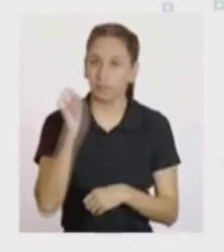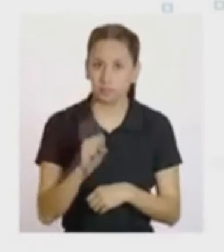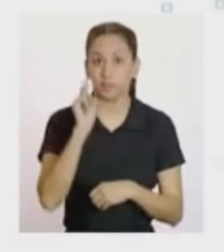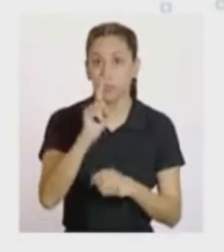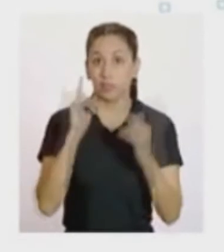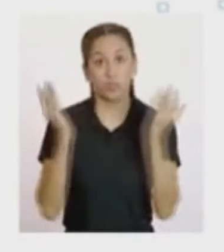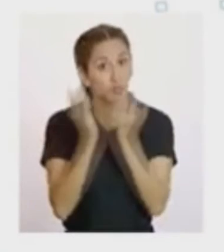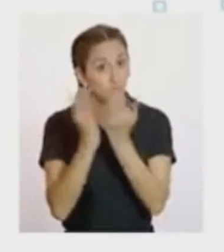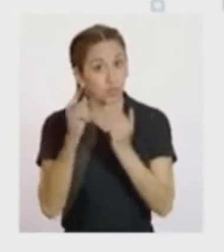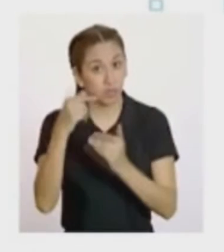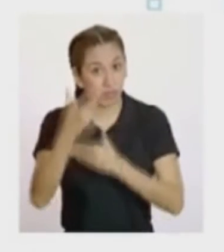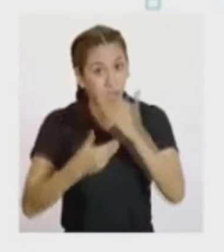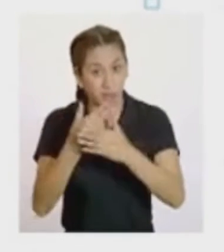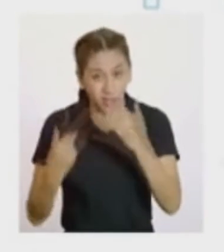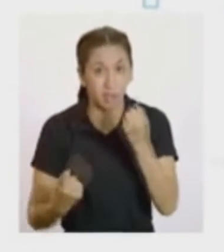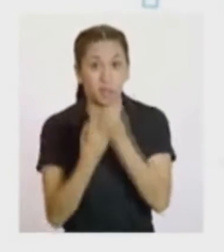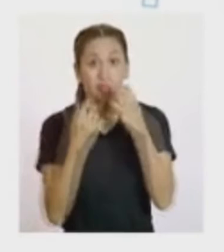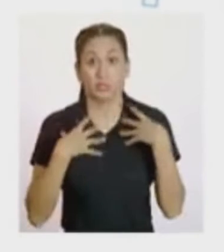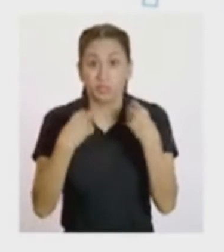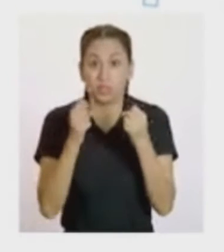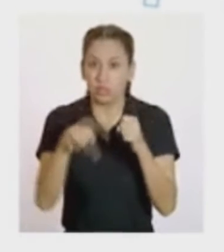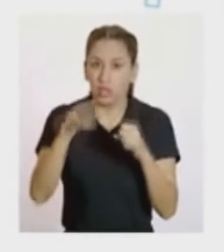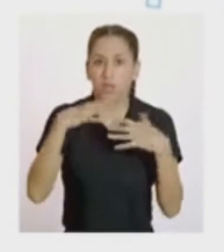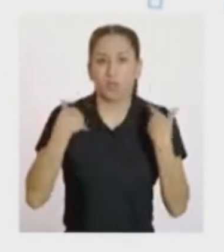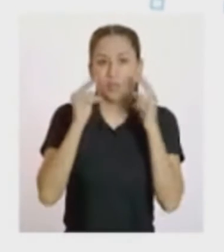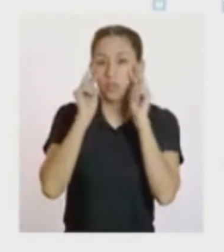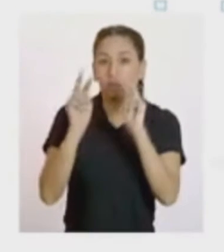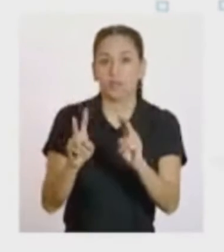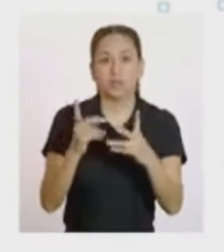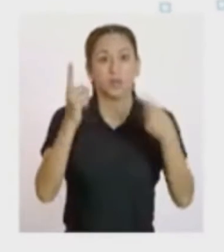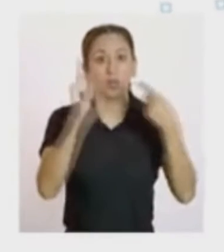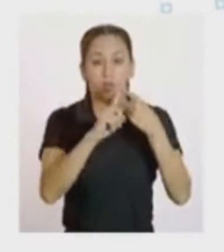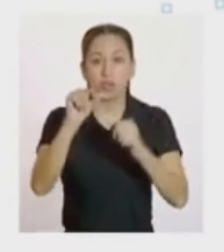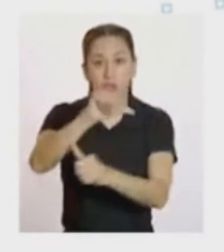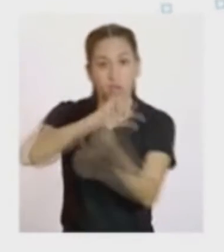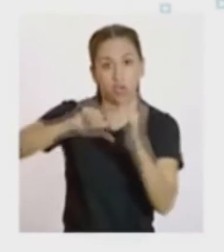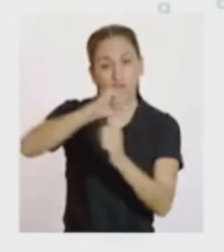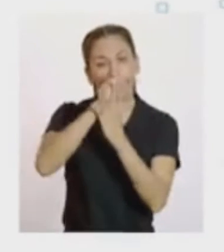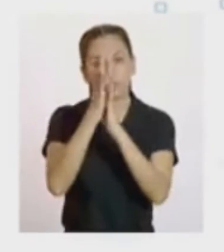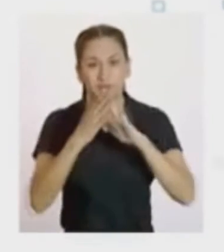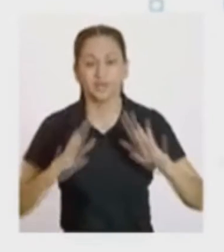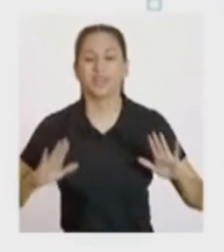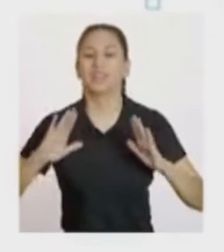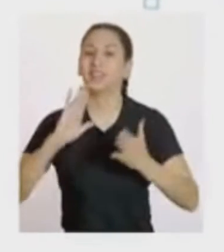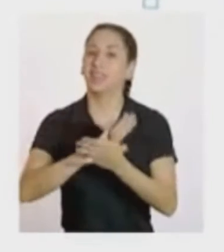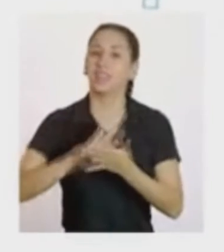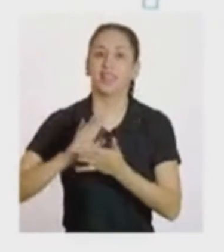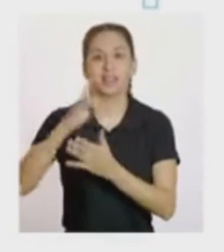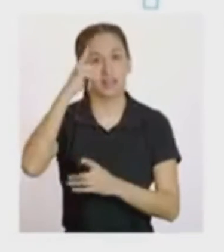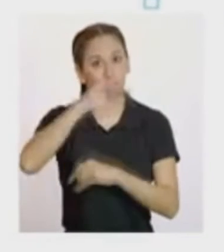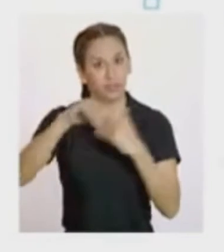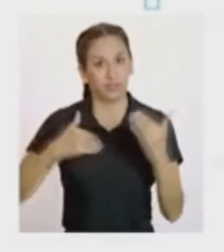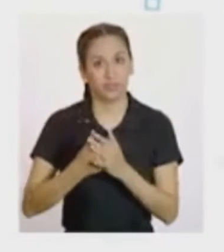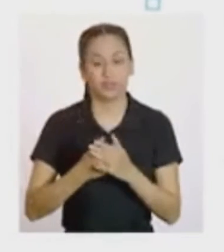en una escuela promotora de la salud se puede observar una convivencia saludable entre todas y